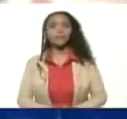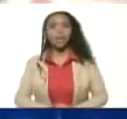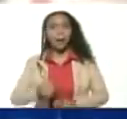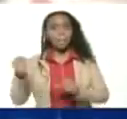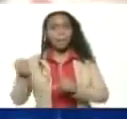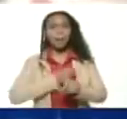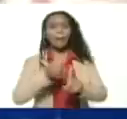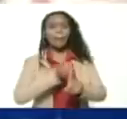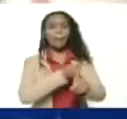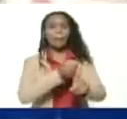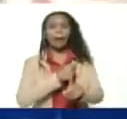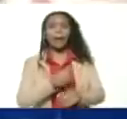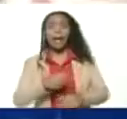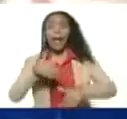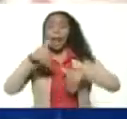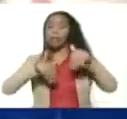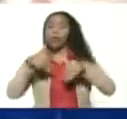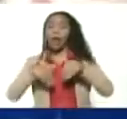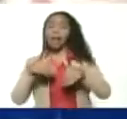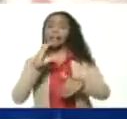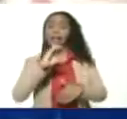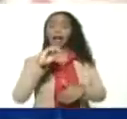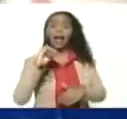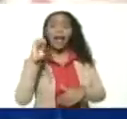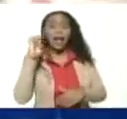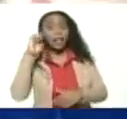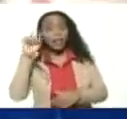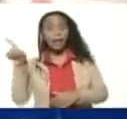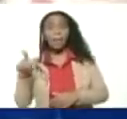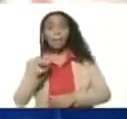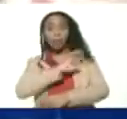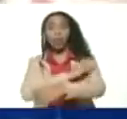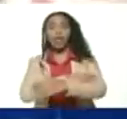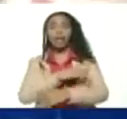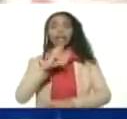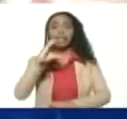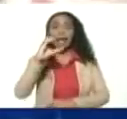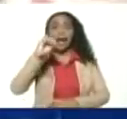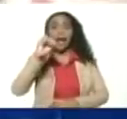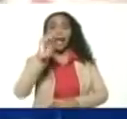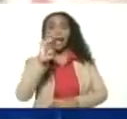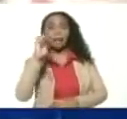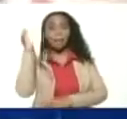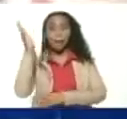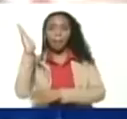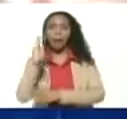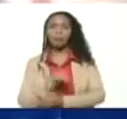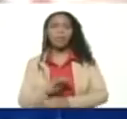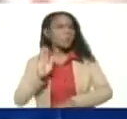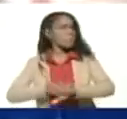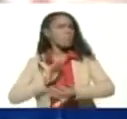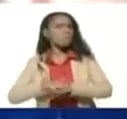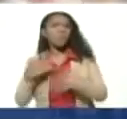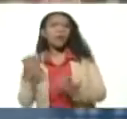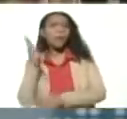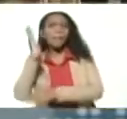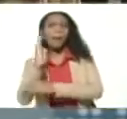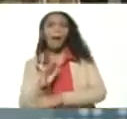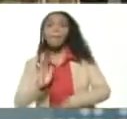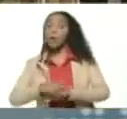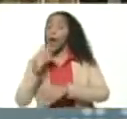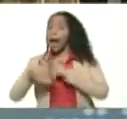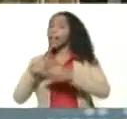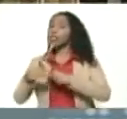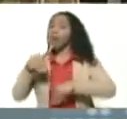Agredieron al Poder Electoral, sancionando a las rectoras y rectores del Poder Electoral. ¿Y por qué lo sancionan? Por el delito de haber